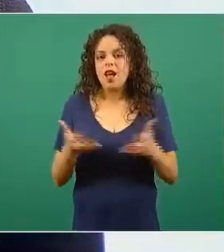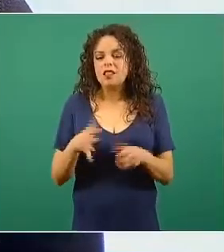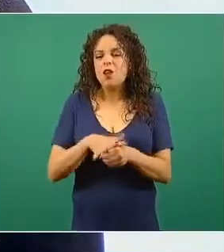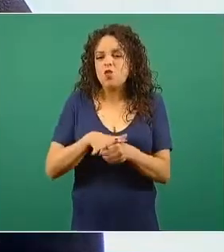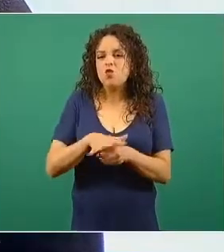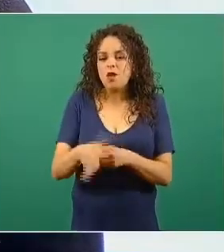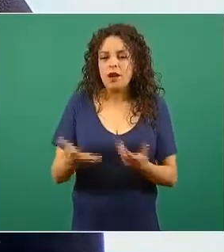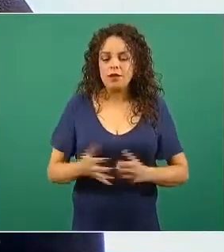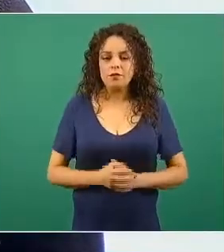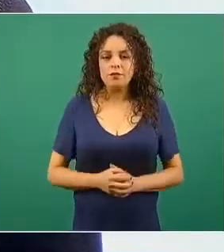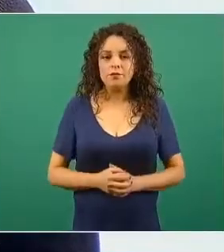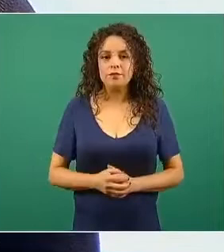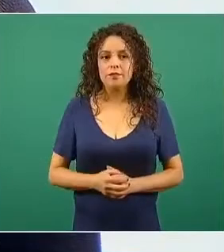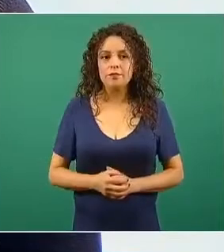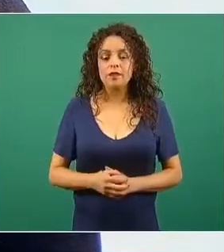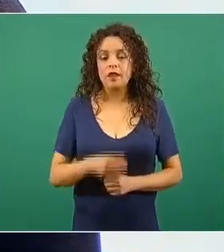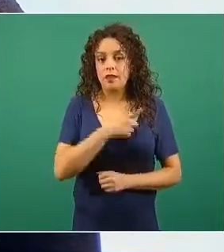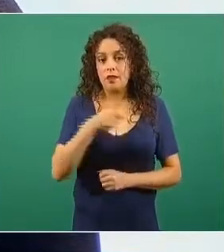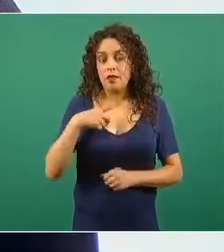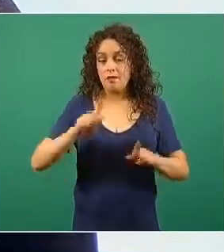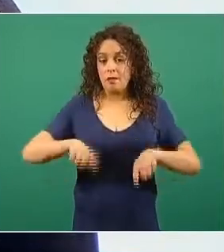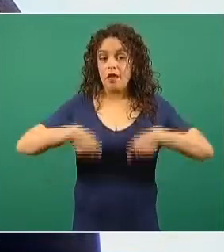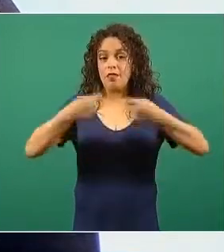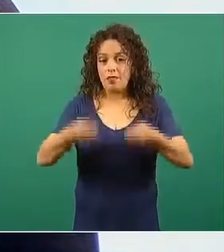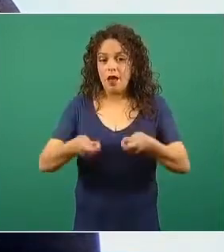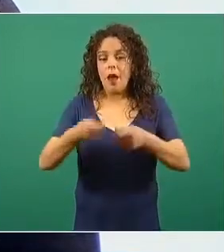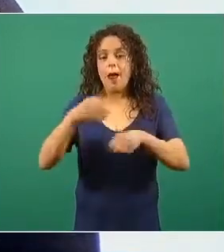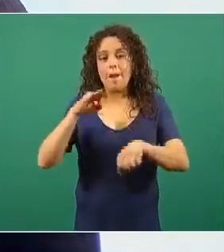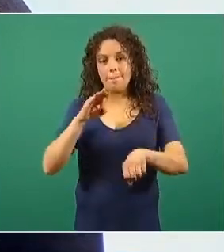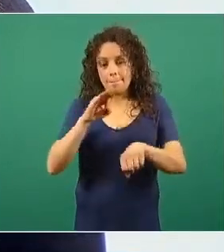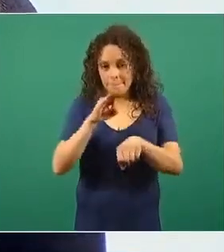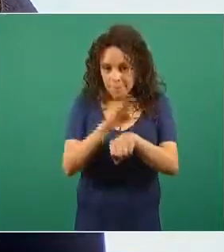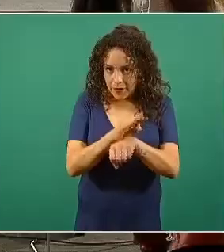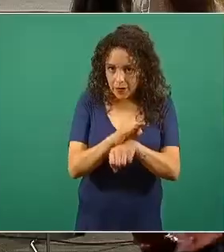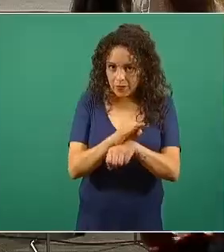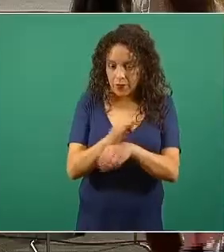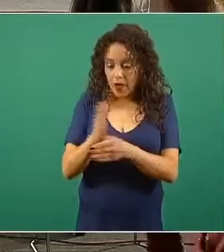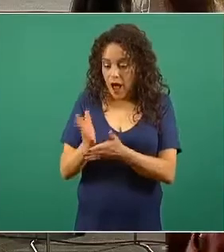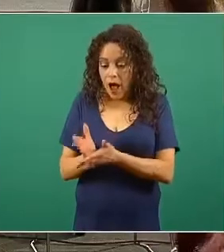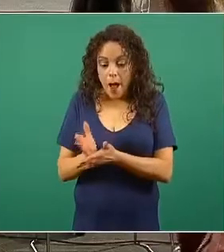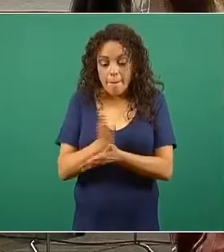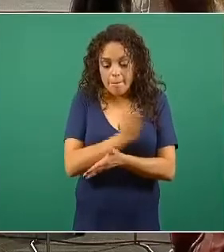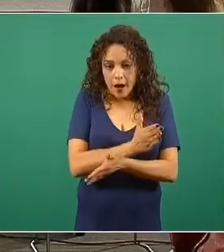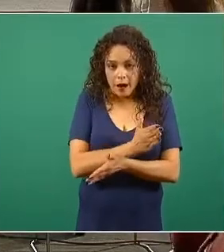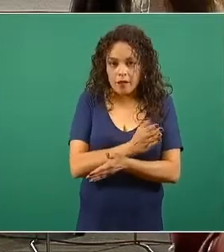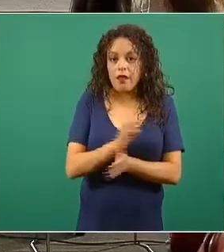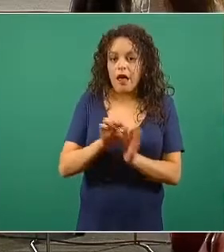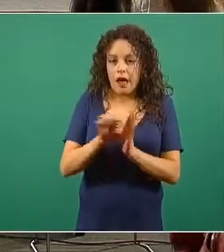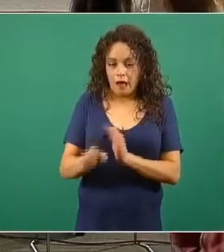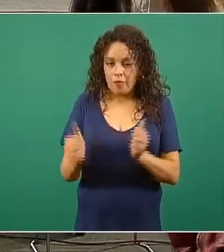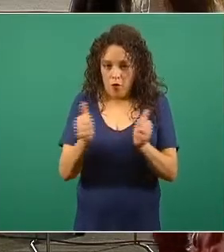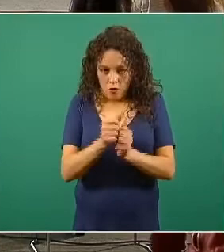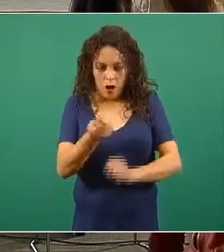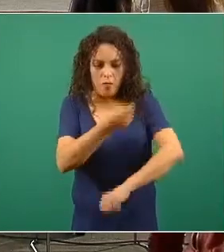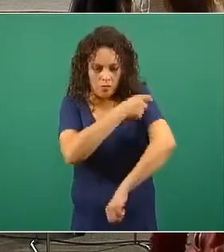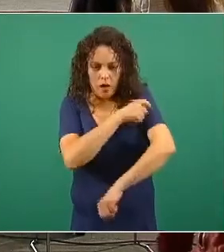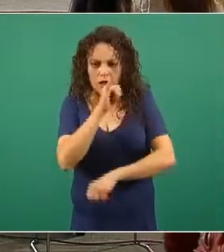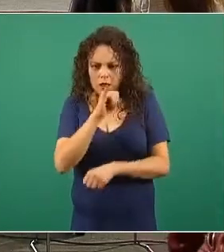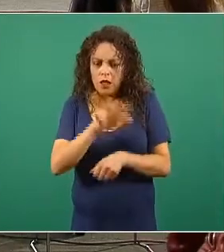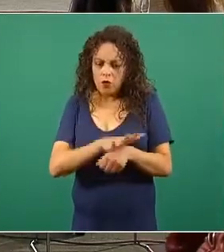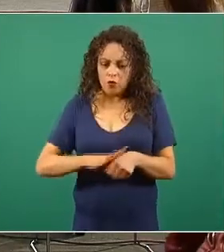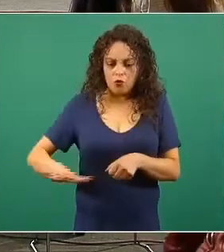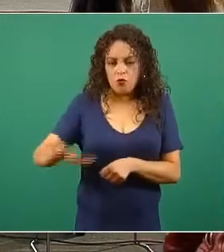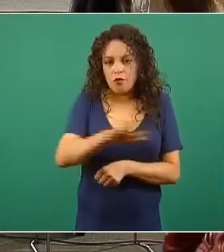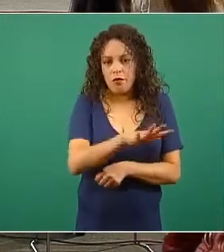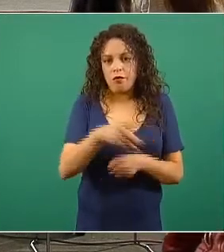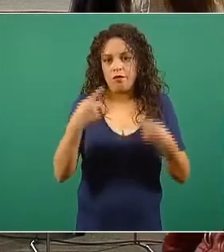se pudiera dar una protección adicional, en este caso a través de la vacuna, a todas estas personas que están